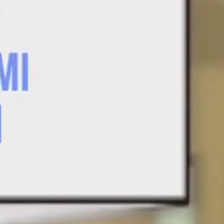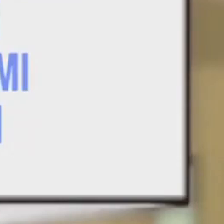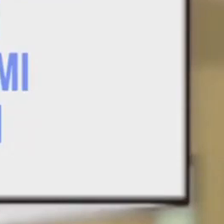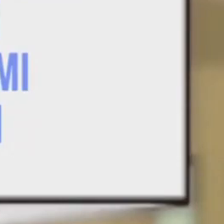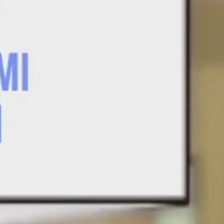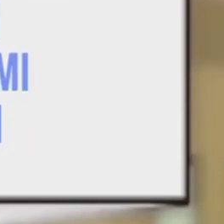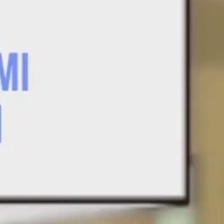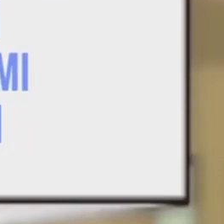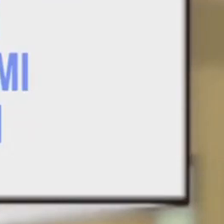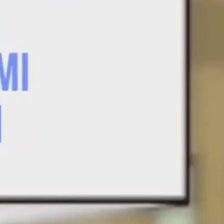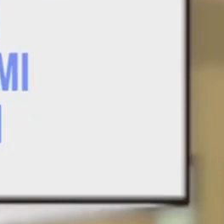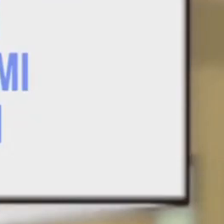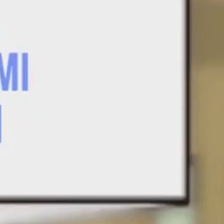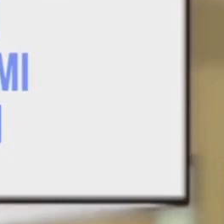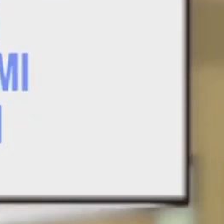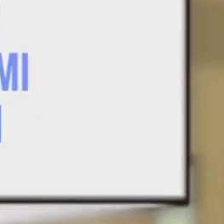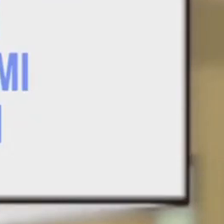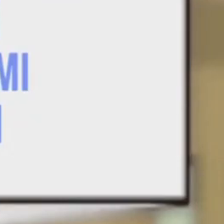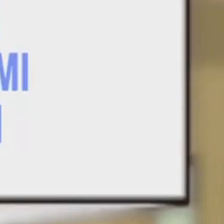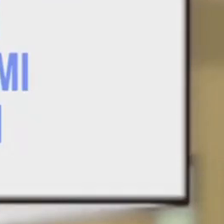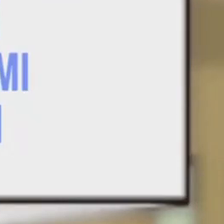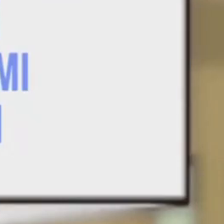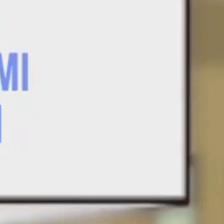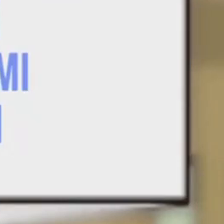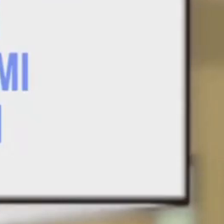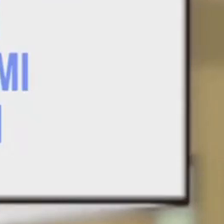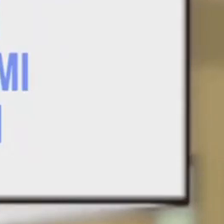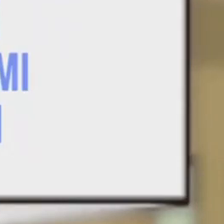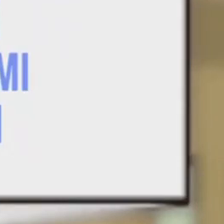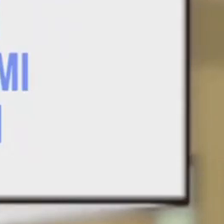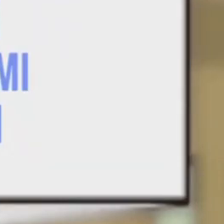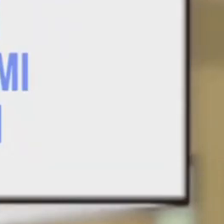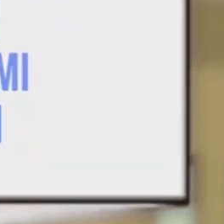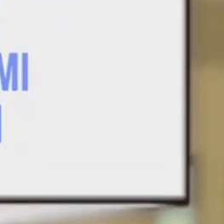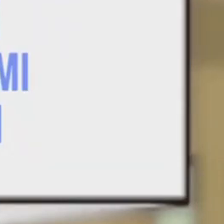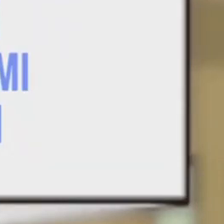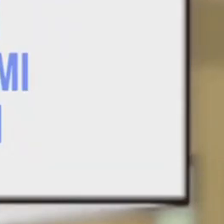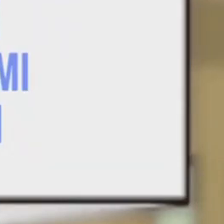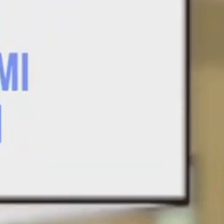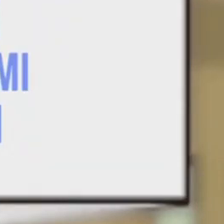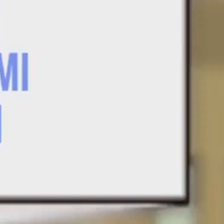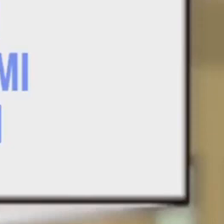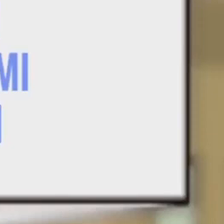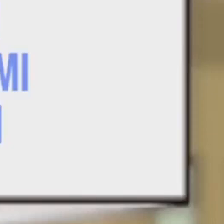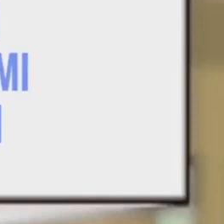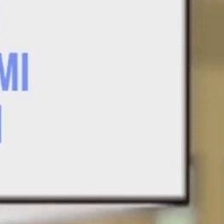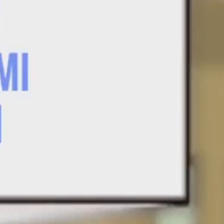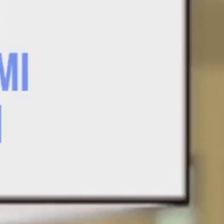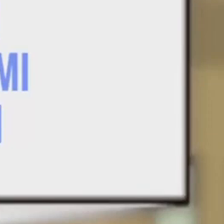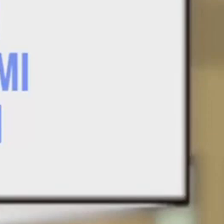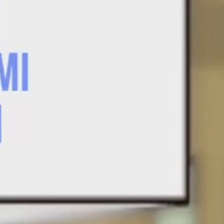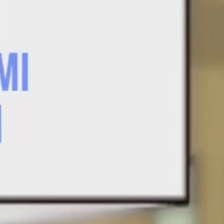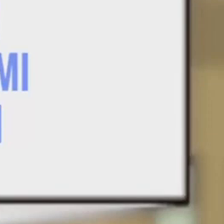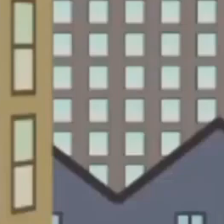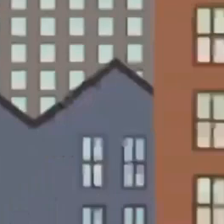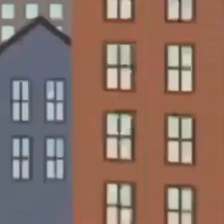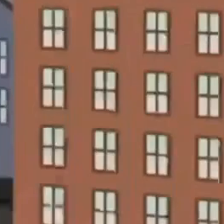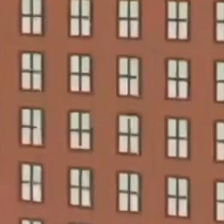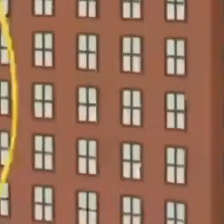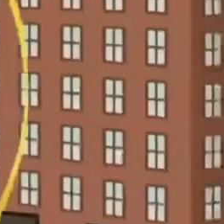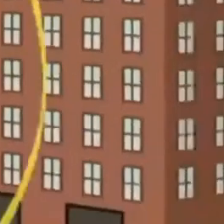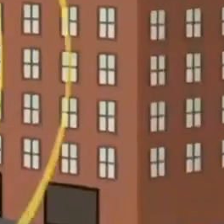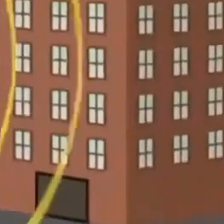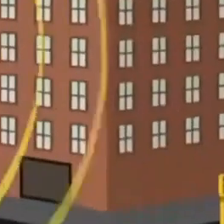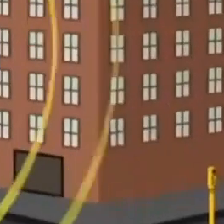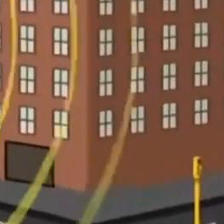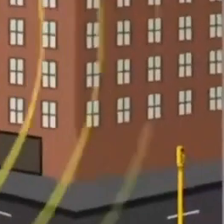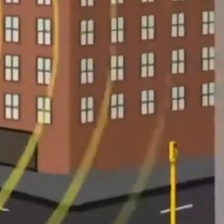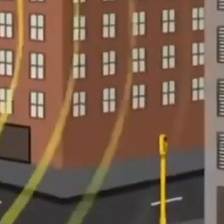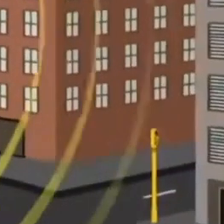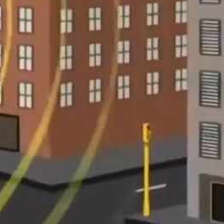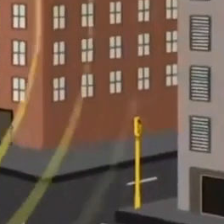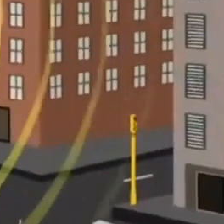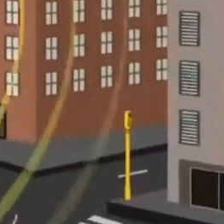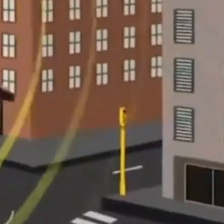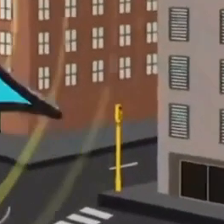picanta, naroyamita cotirorica gemamento chica umatantari y que mi sante timi piñabe y